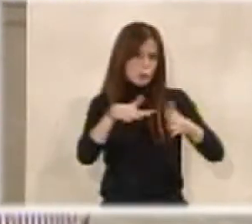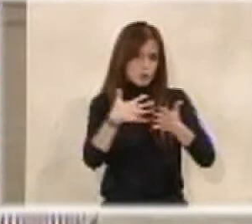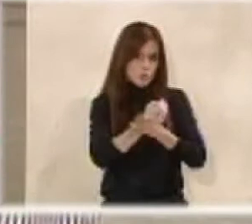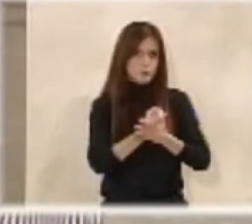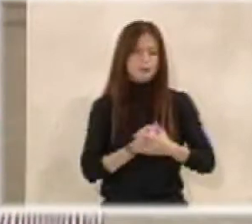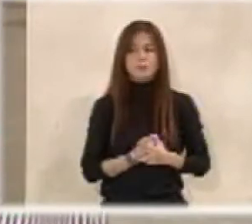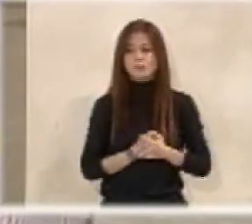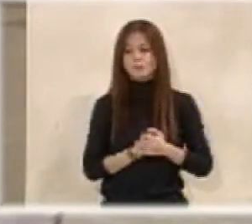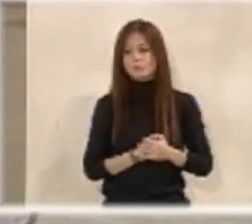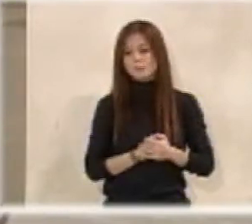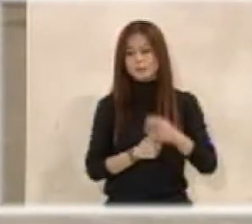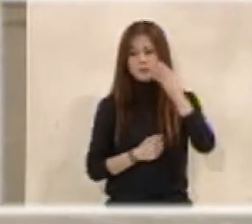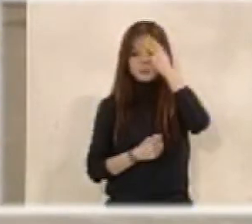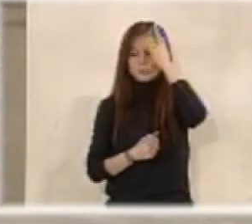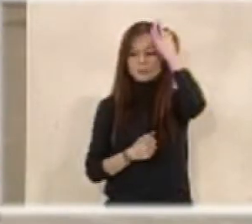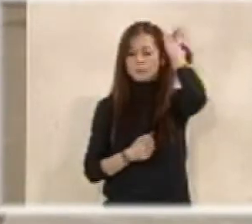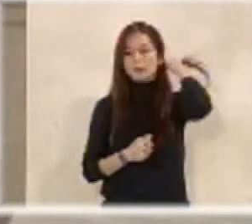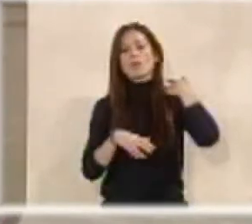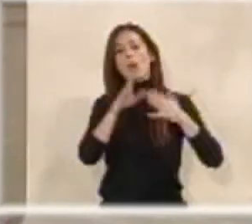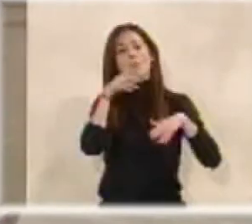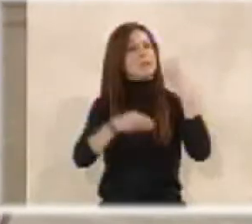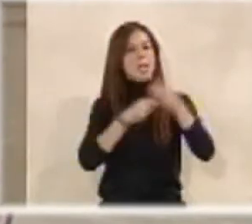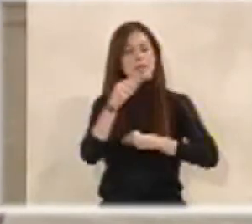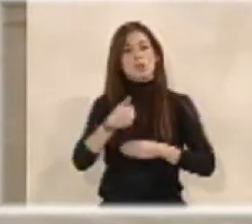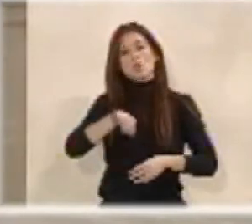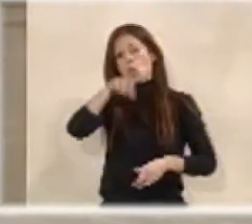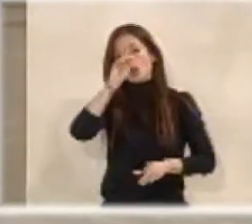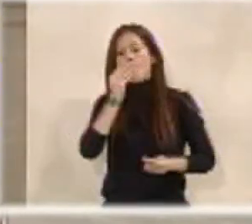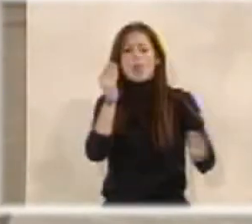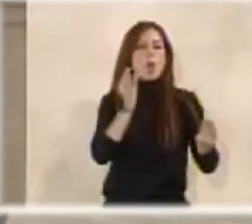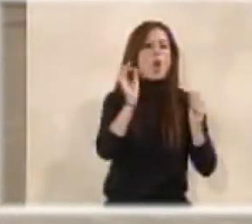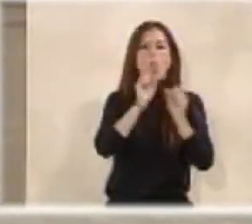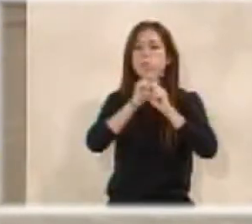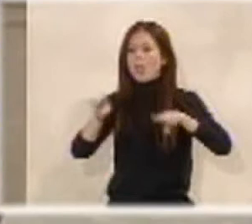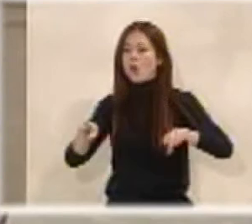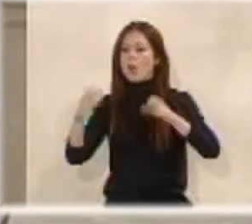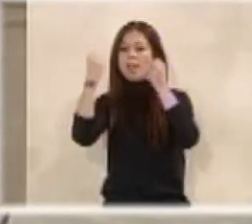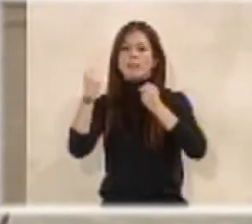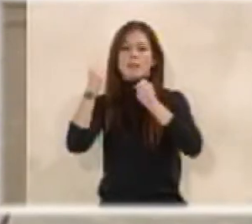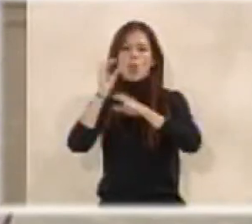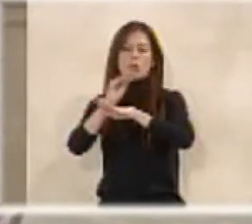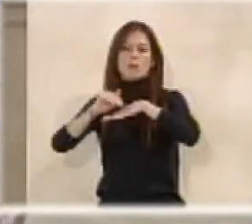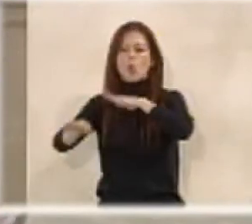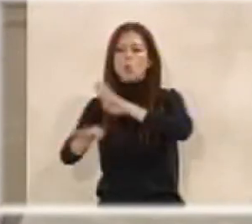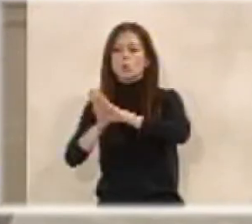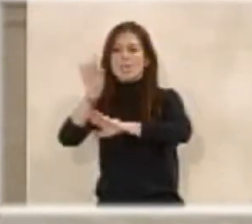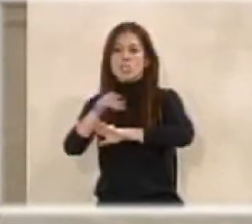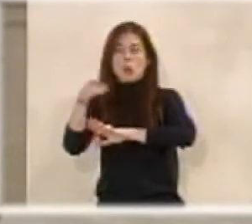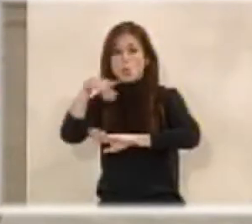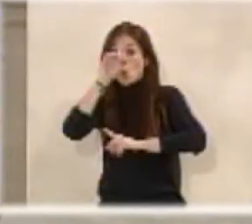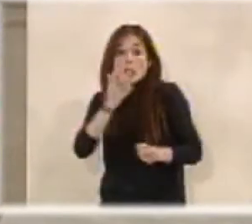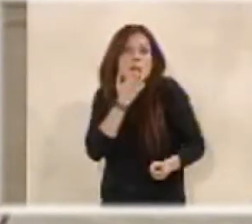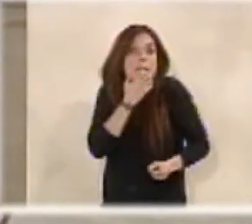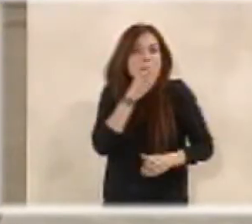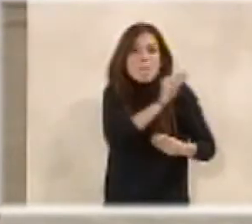tema. Entonces, lo que hay que hacer es, yo no sé si es mejor o es peor seguir con la entidad de conservación, pero si los ciudadanos,